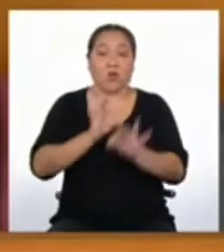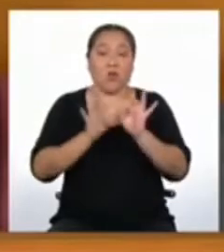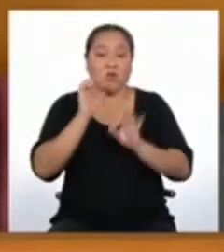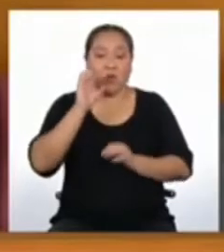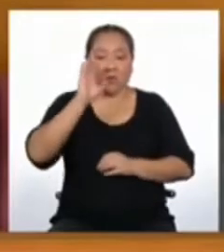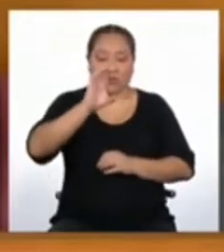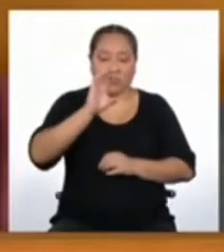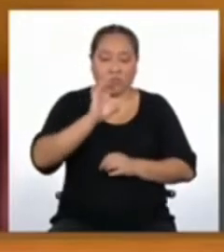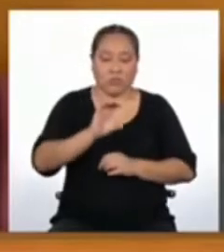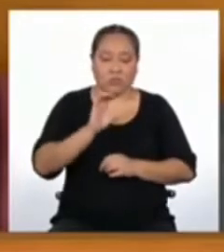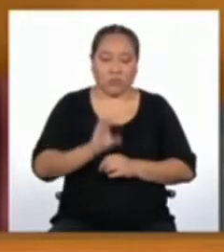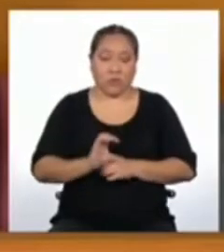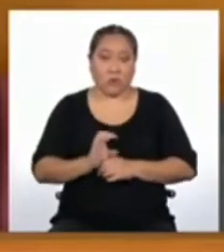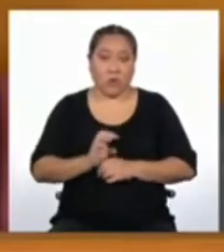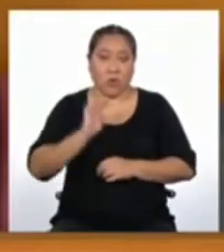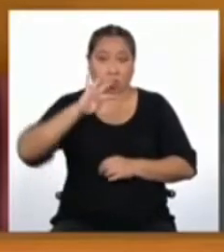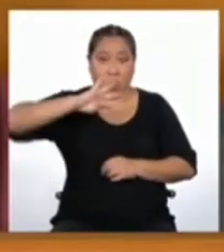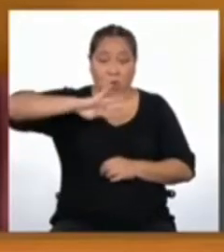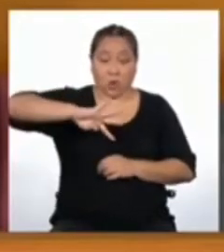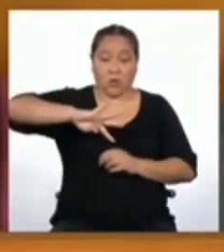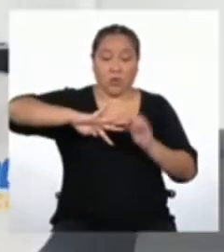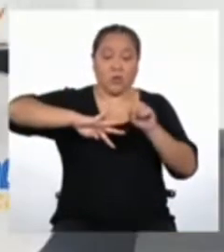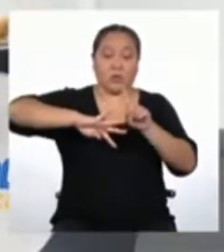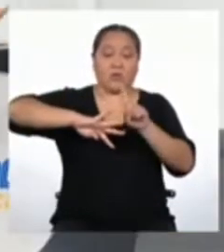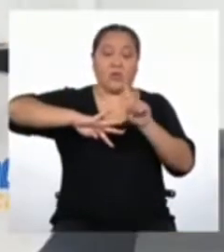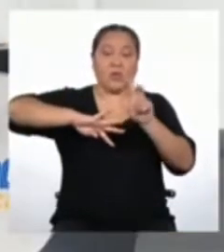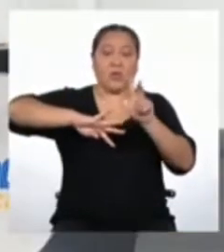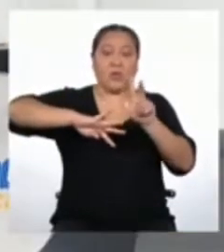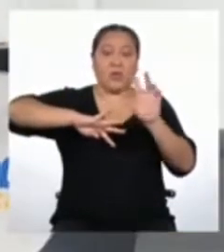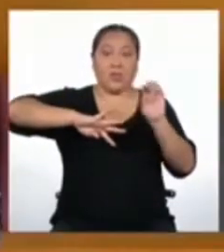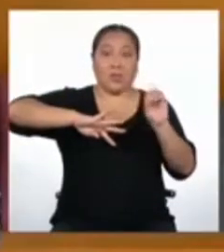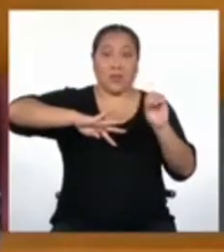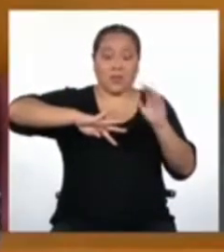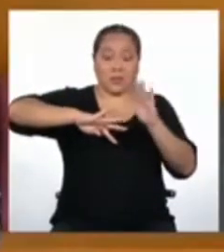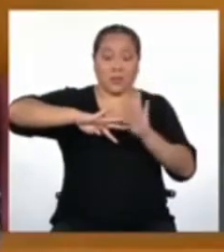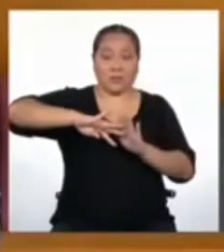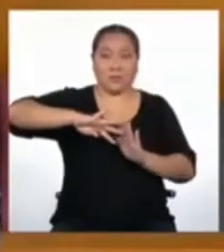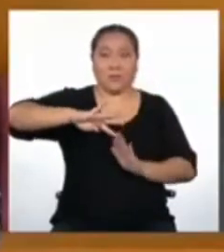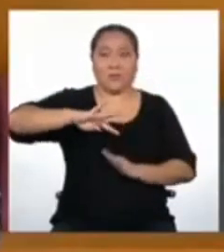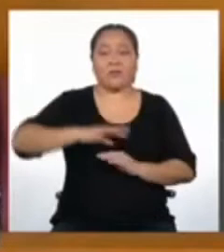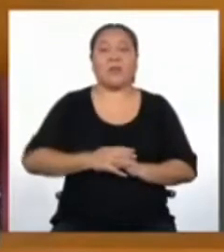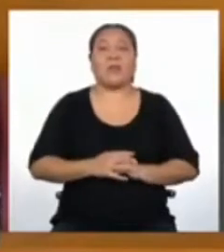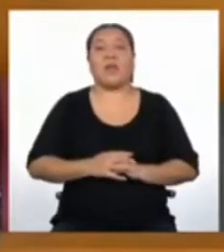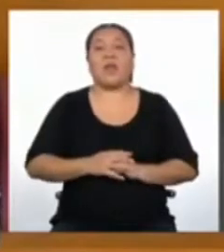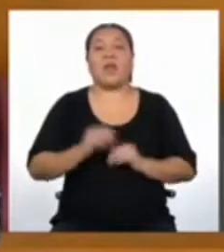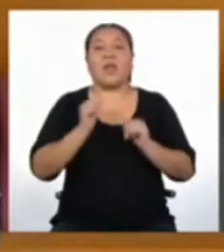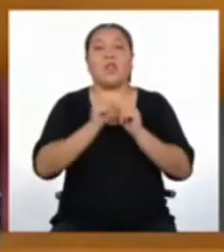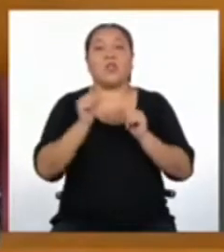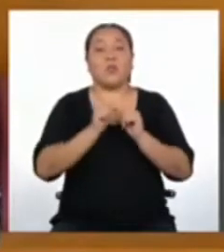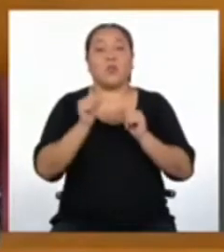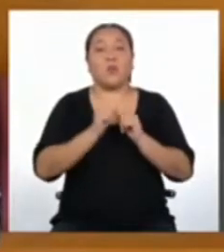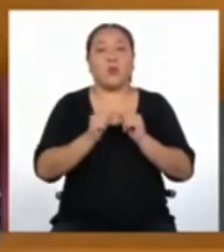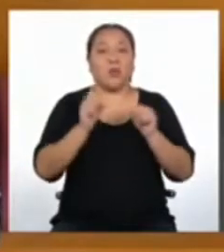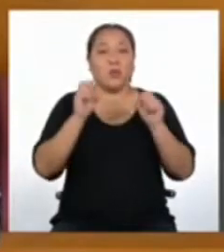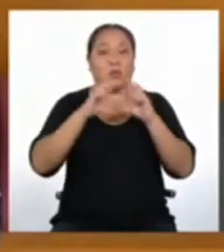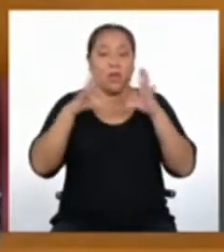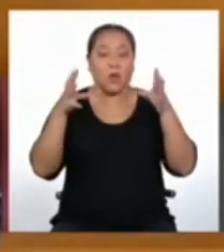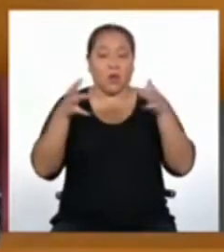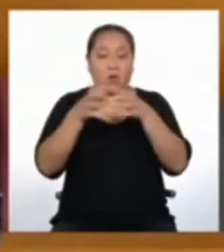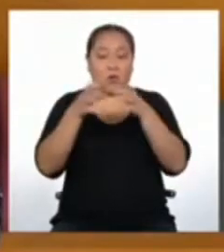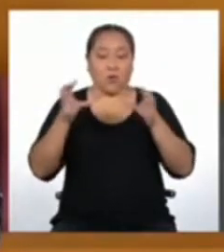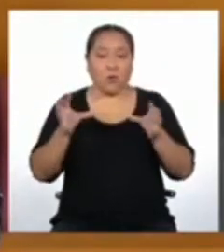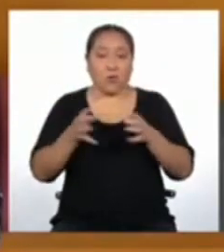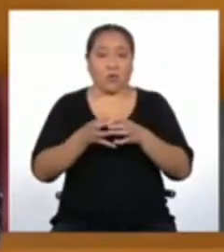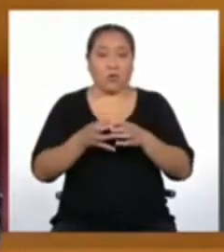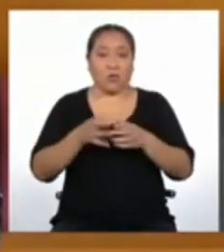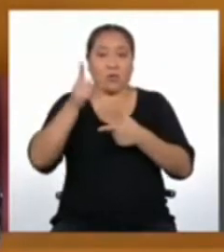4 grupos de 130. ¿Lo notas? Sí, claro. El número de grupos se calculará dividiendo